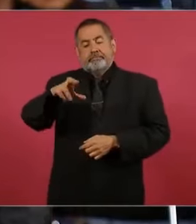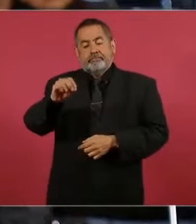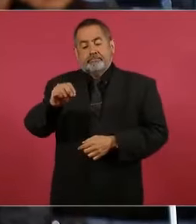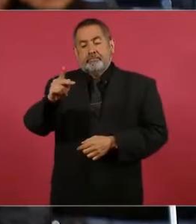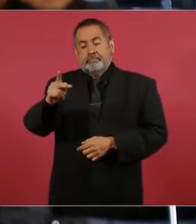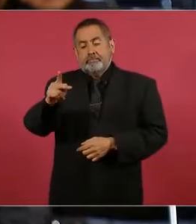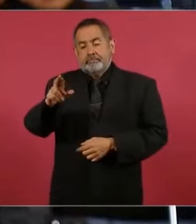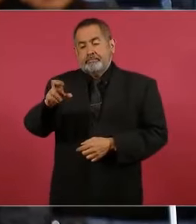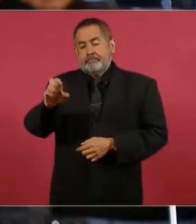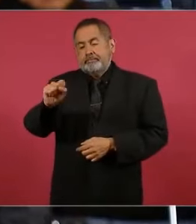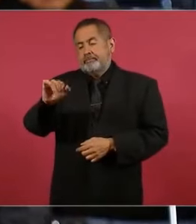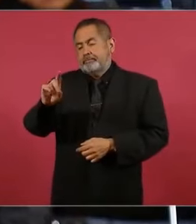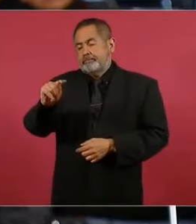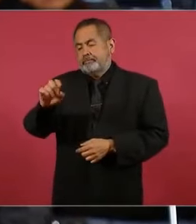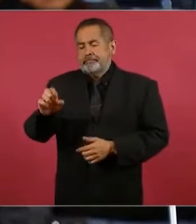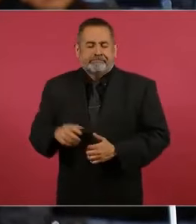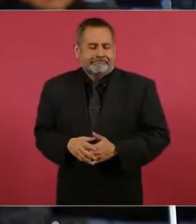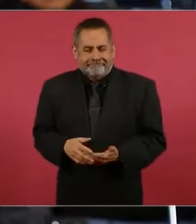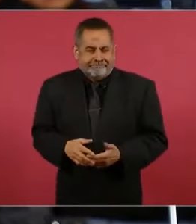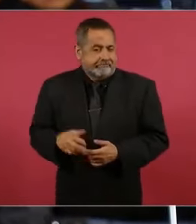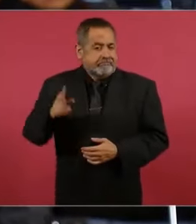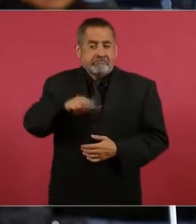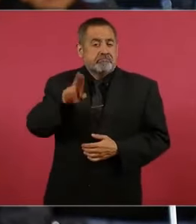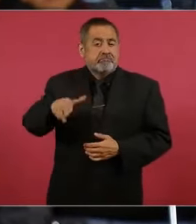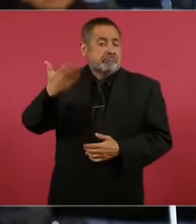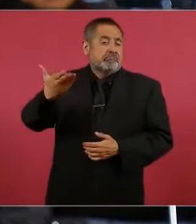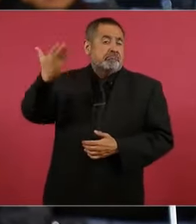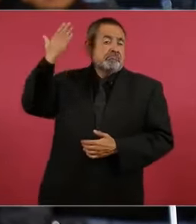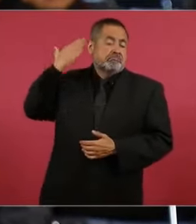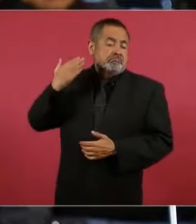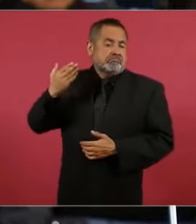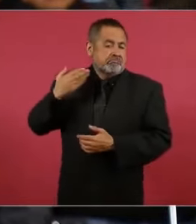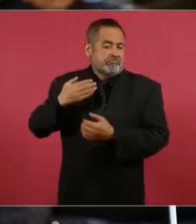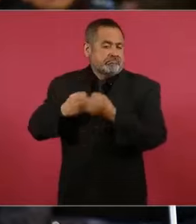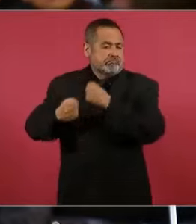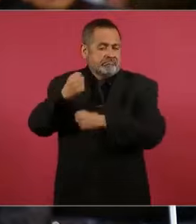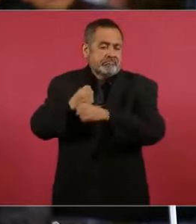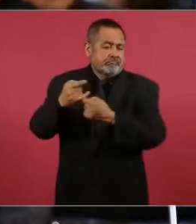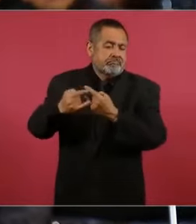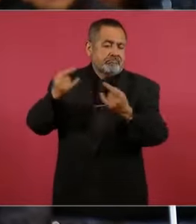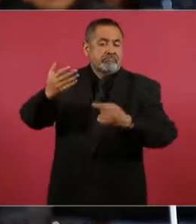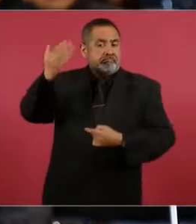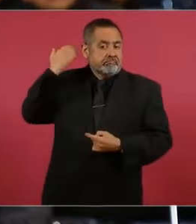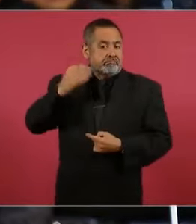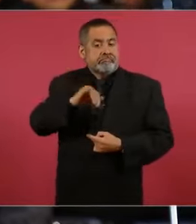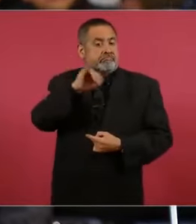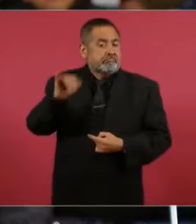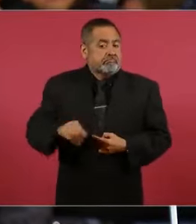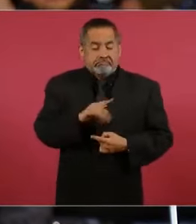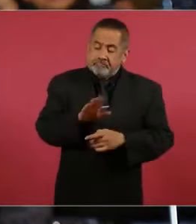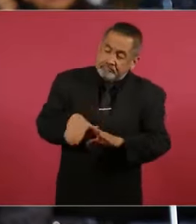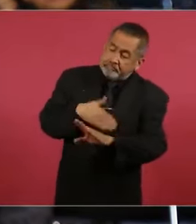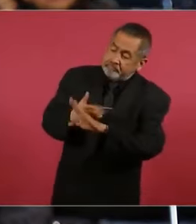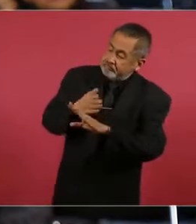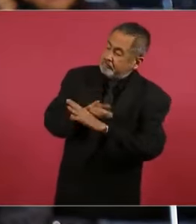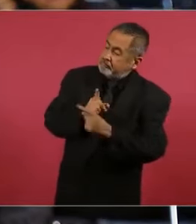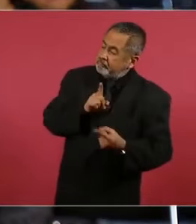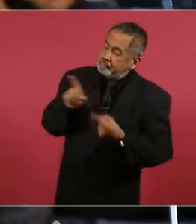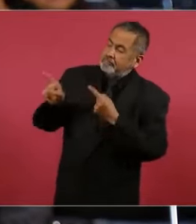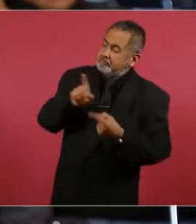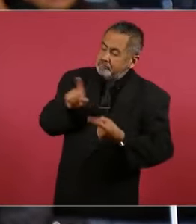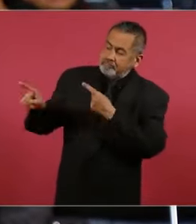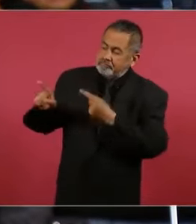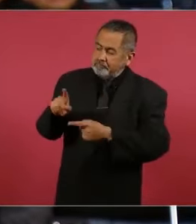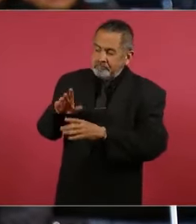Nunca en la historia de los presidentes en México, en periodos sexenales, habían sido expuestos y atacados a